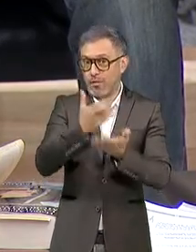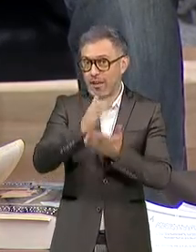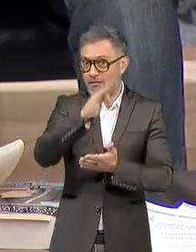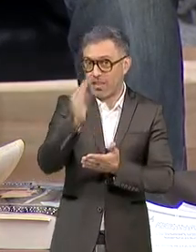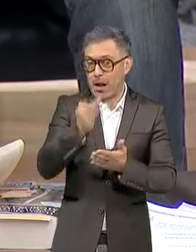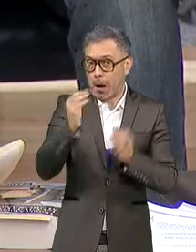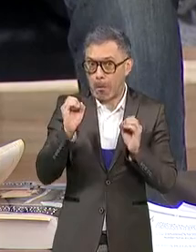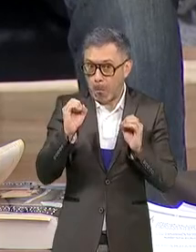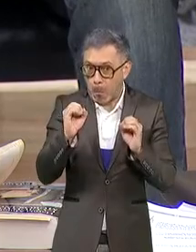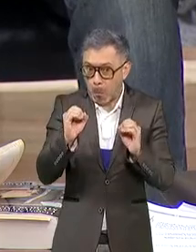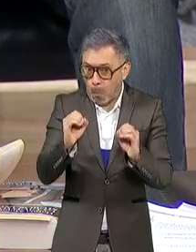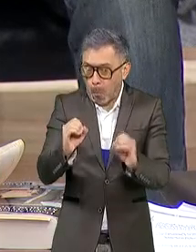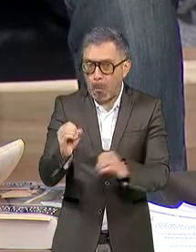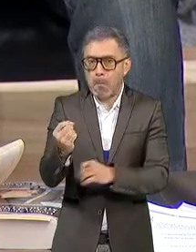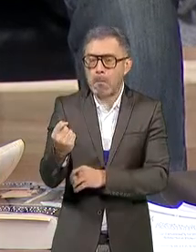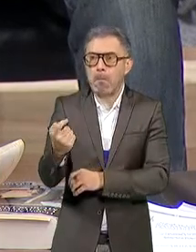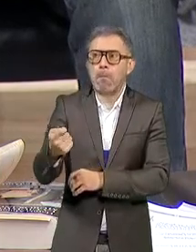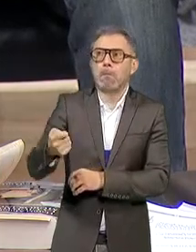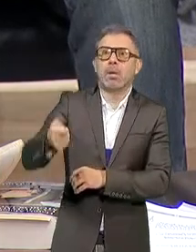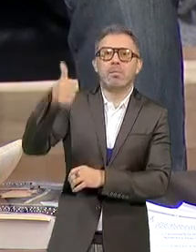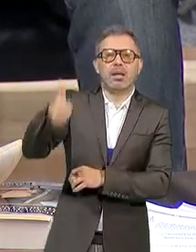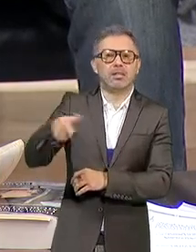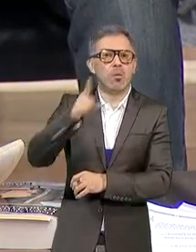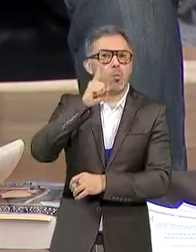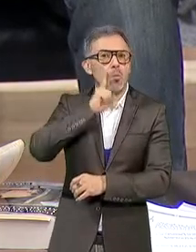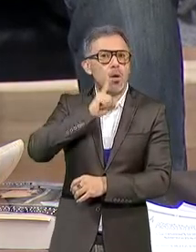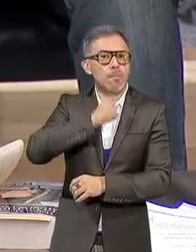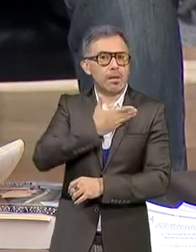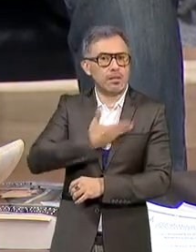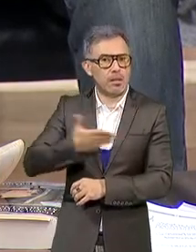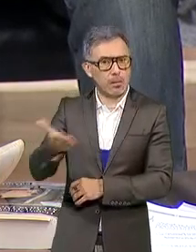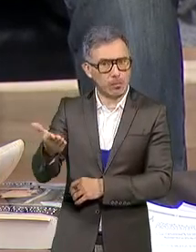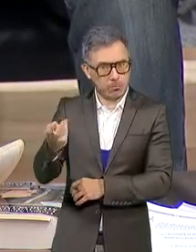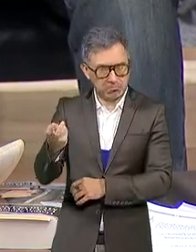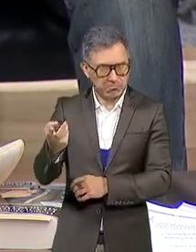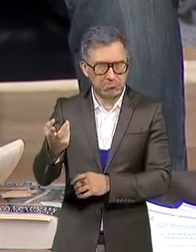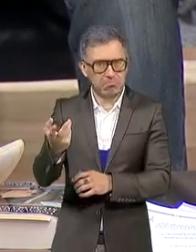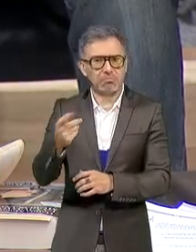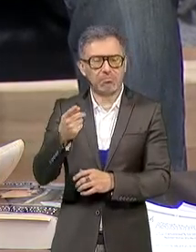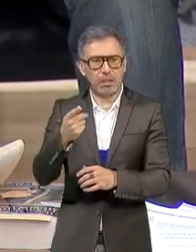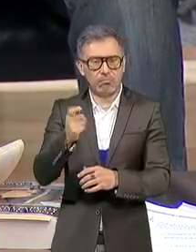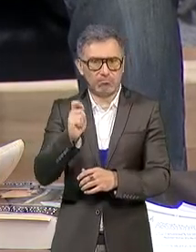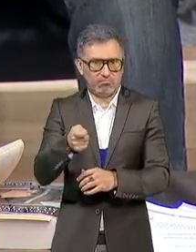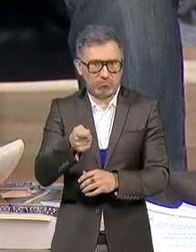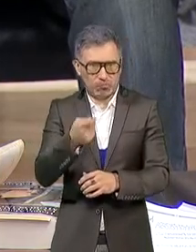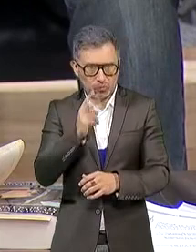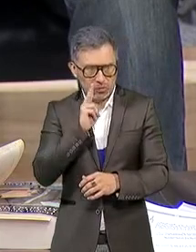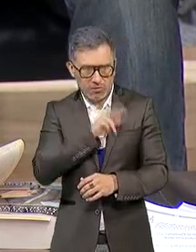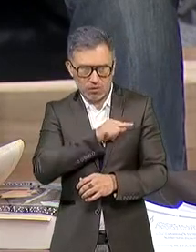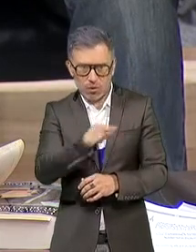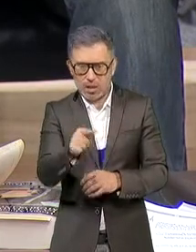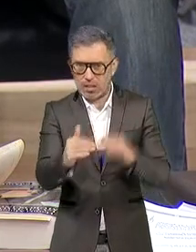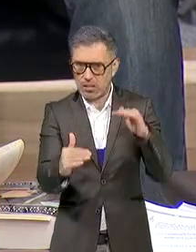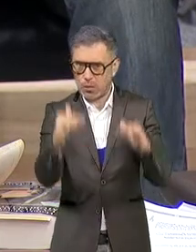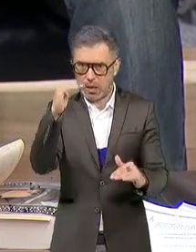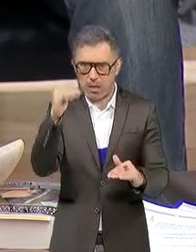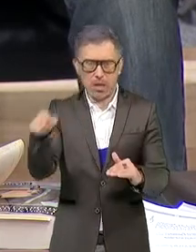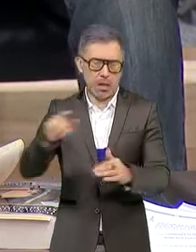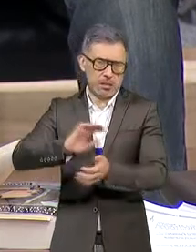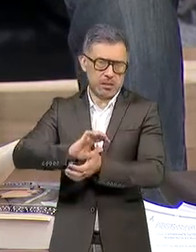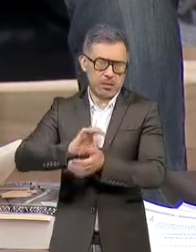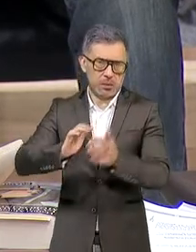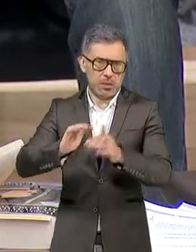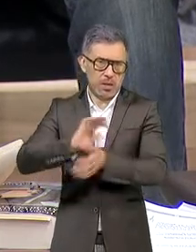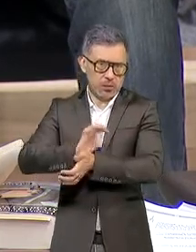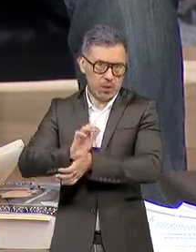y efectivamente acredita la desigualdad y la manera en que han sido este discriminadas Por cierto hoy se cumplen